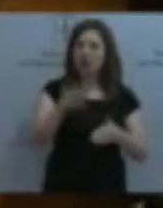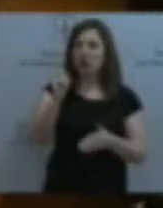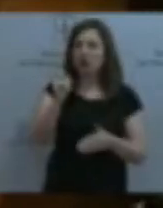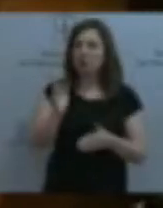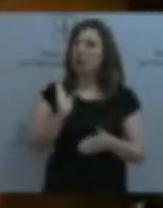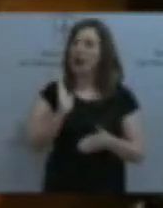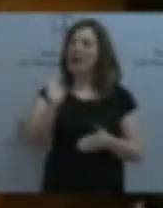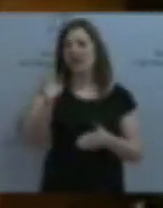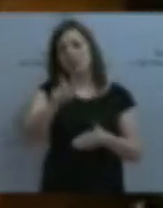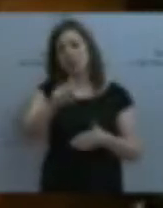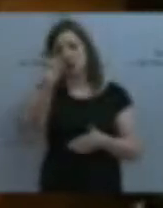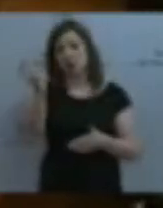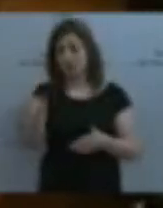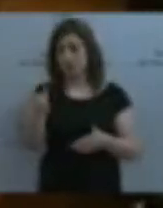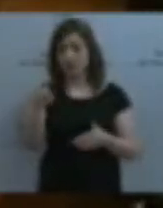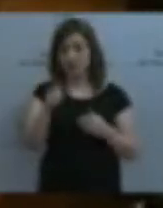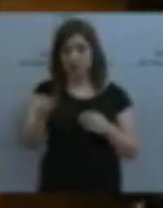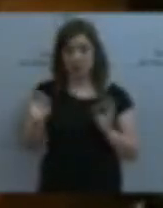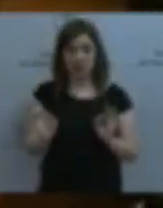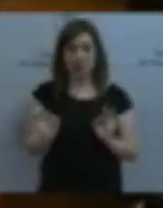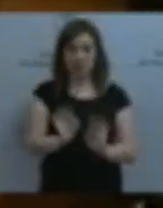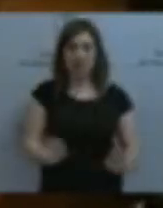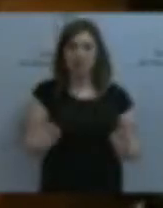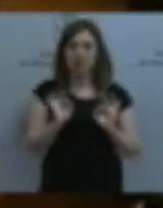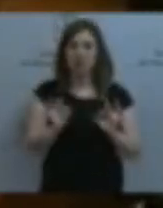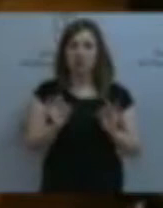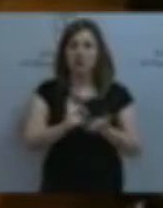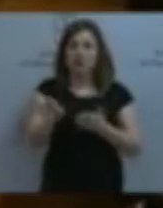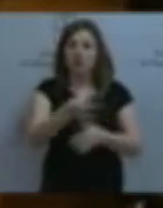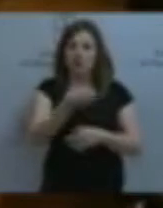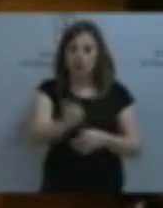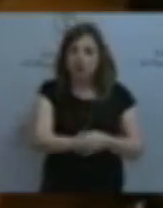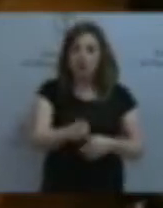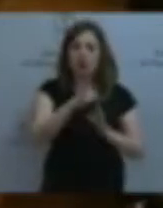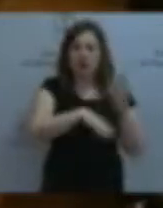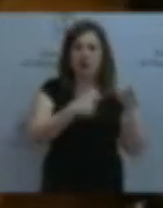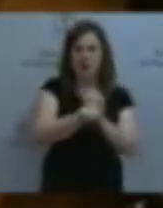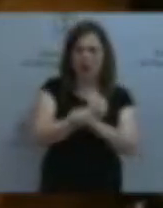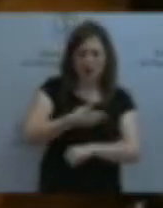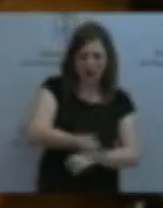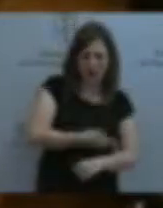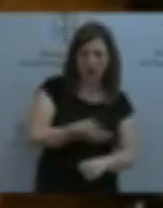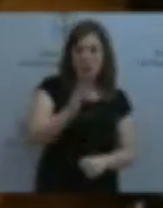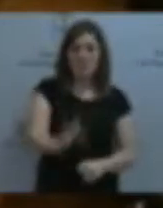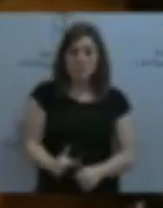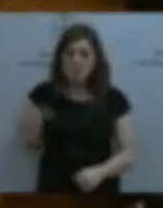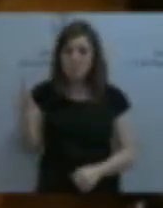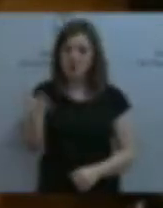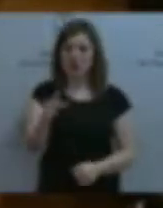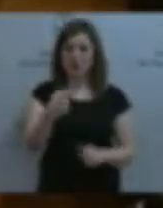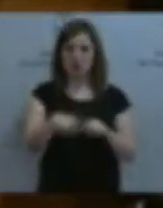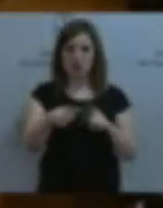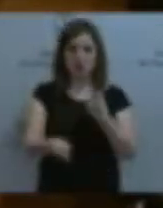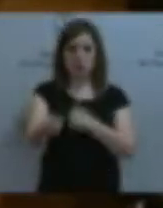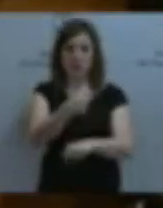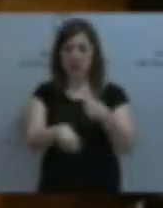de empresas. Eso lleva a servicios deficientes, lleva a condiciones laborales precarias y lleva a que se vendan productos que no